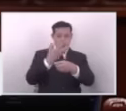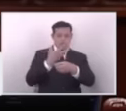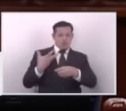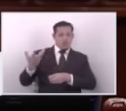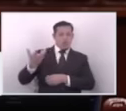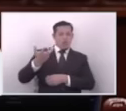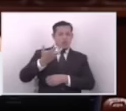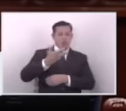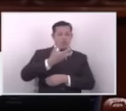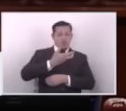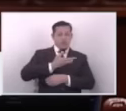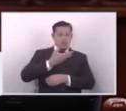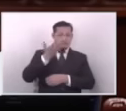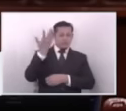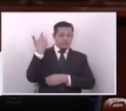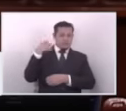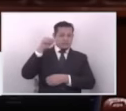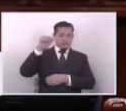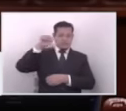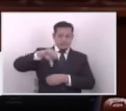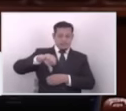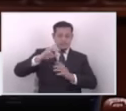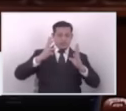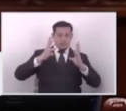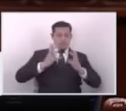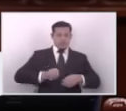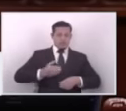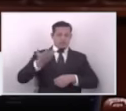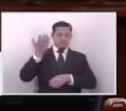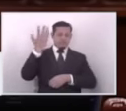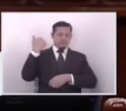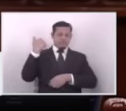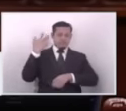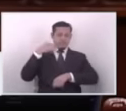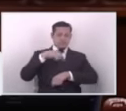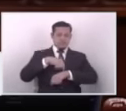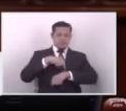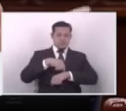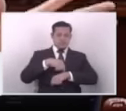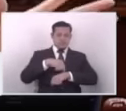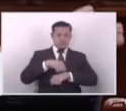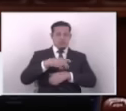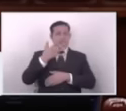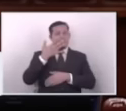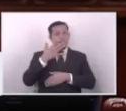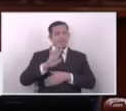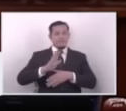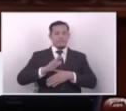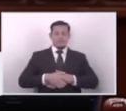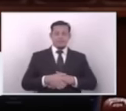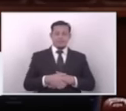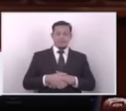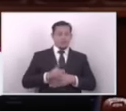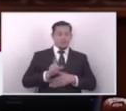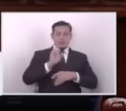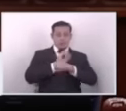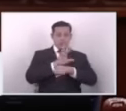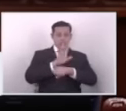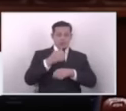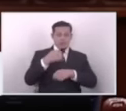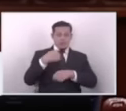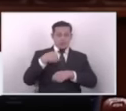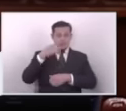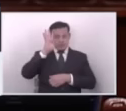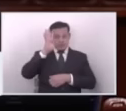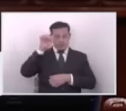que pasó de mal en gobiernos anteriores. A ver, para que no digan que estoy